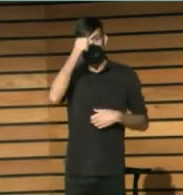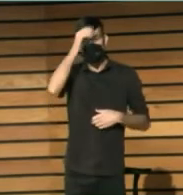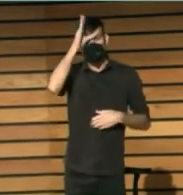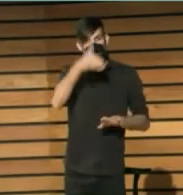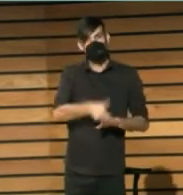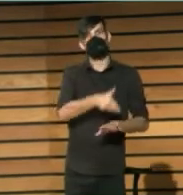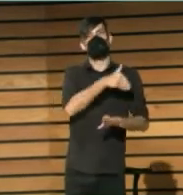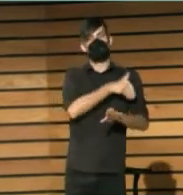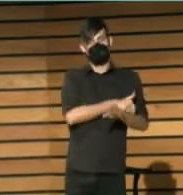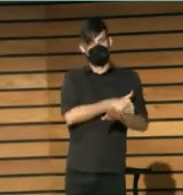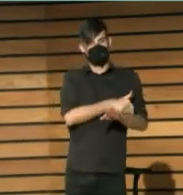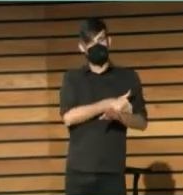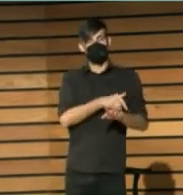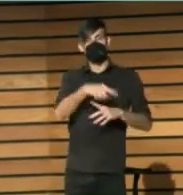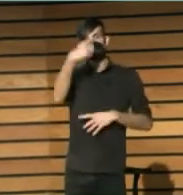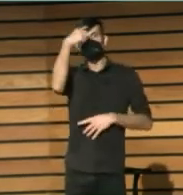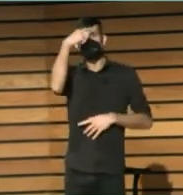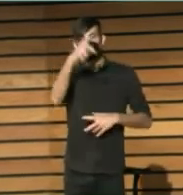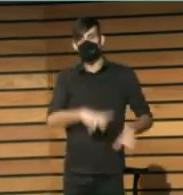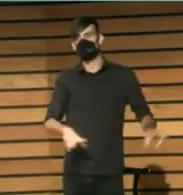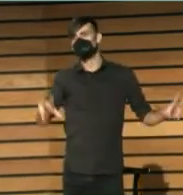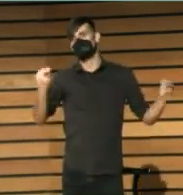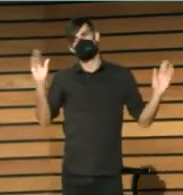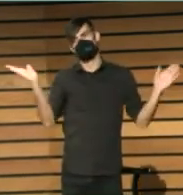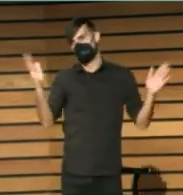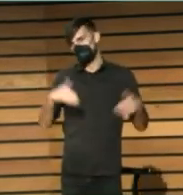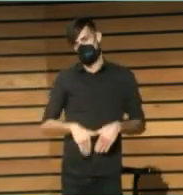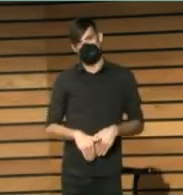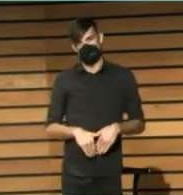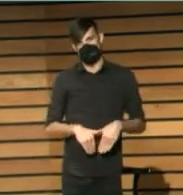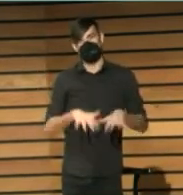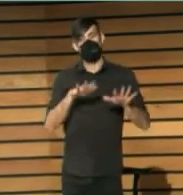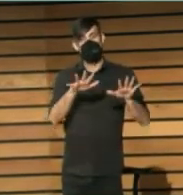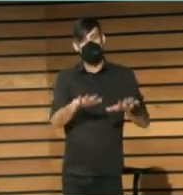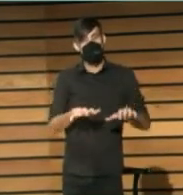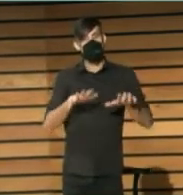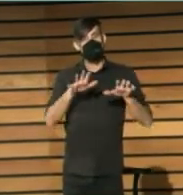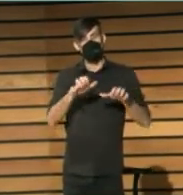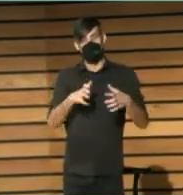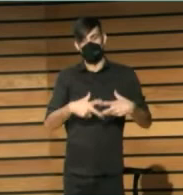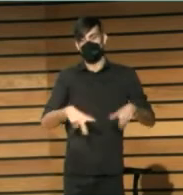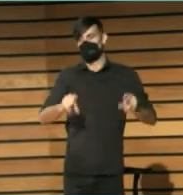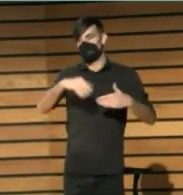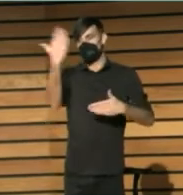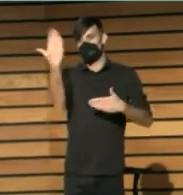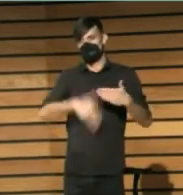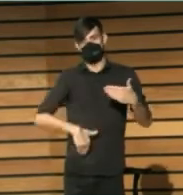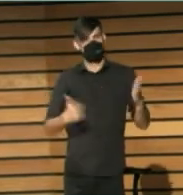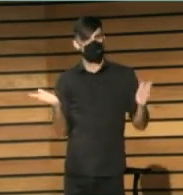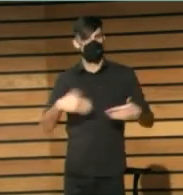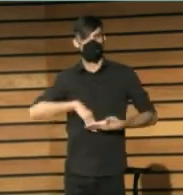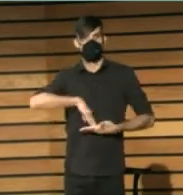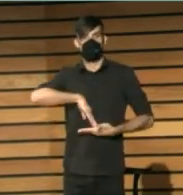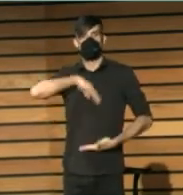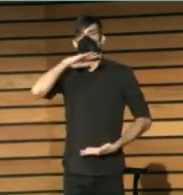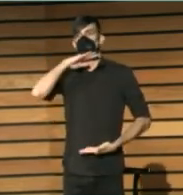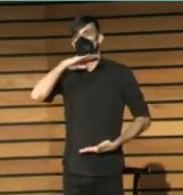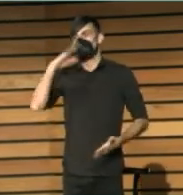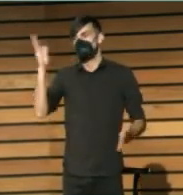no se acaba nunca. Aprender a saber no se acaba nunca. Mi aprendizaje fue